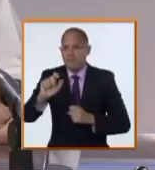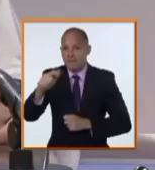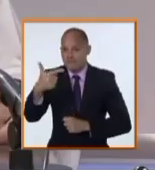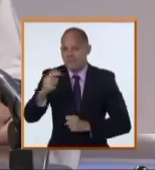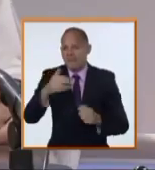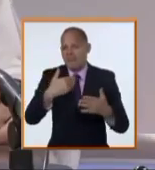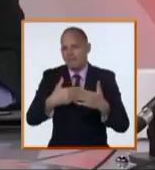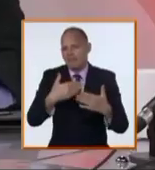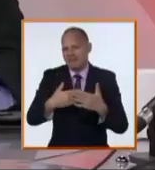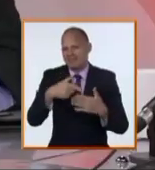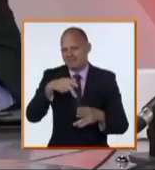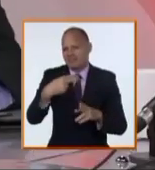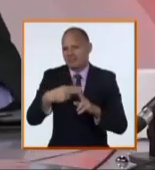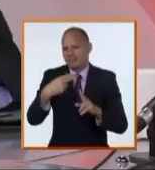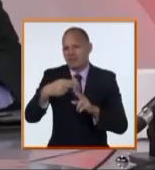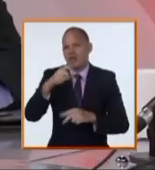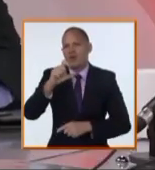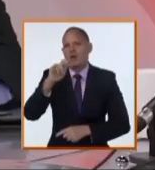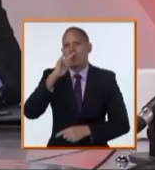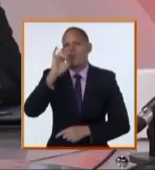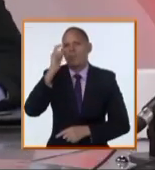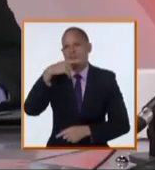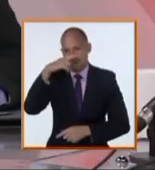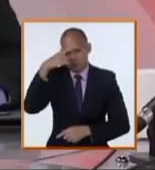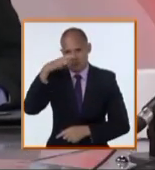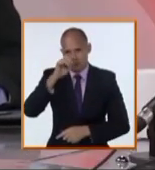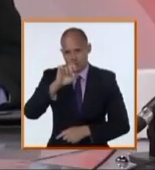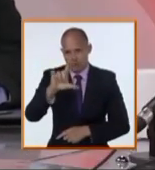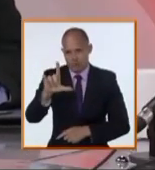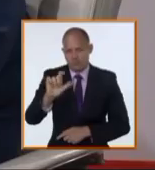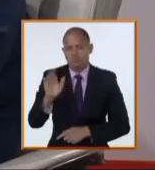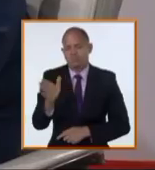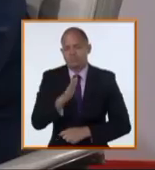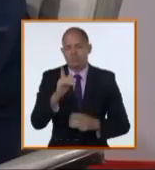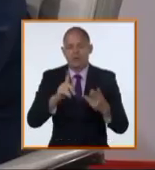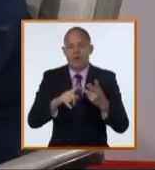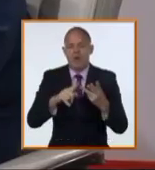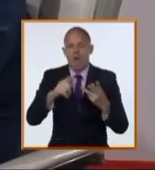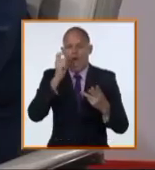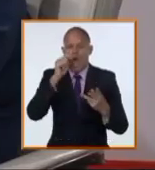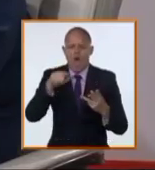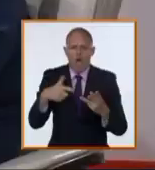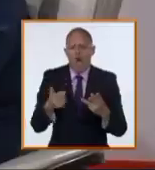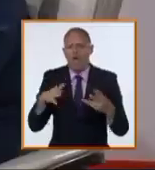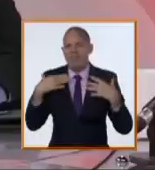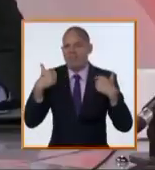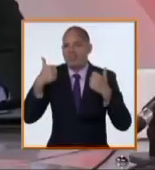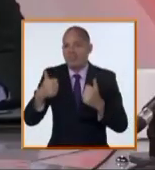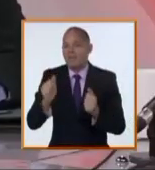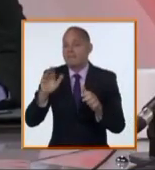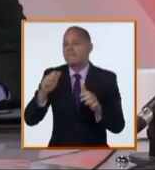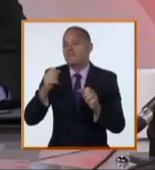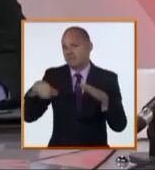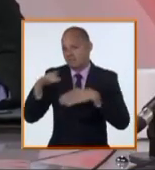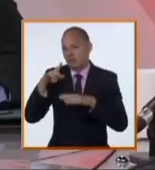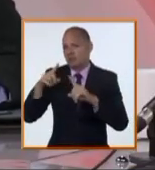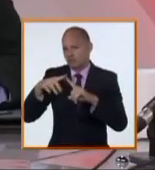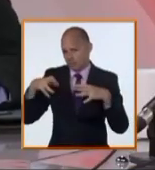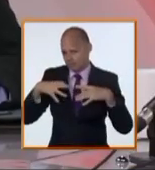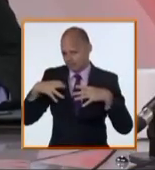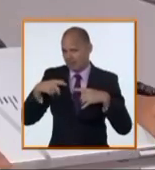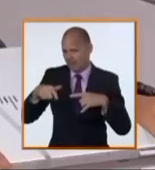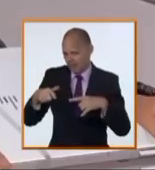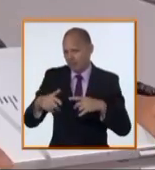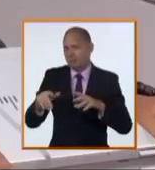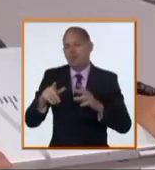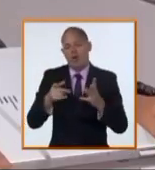empresarial cubasol el compañero Pavel Pavón Vargas director de tecnologías y sistemas del Ministerio del turismo y el compañero Ernesto